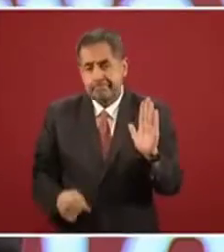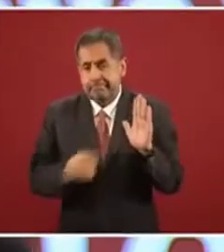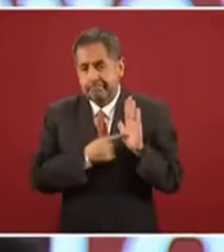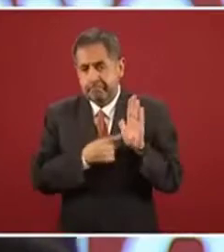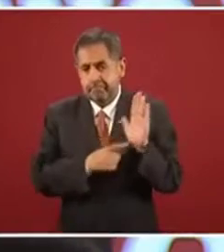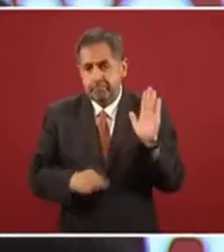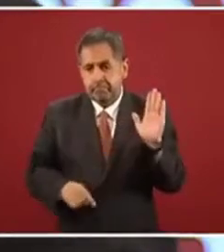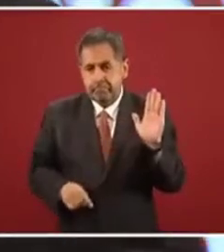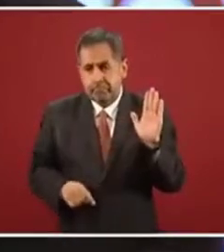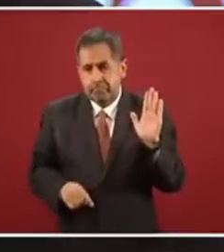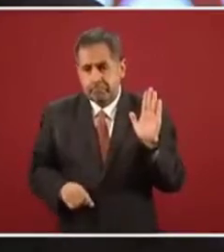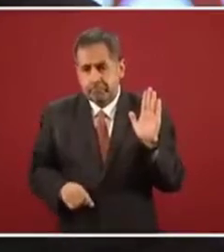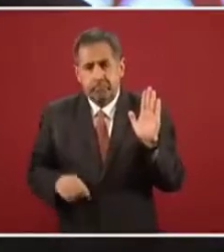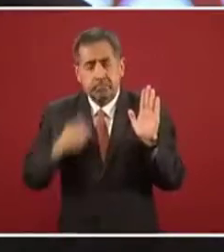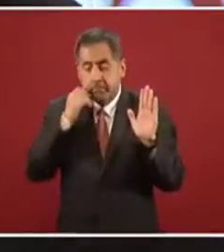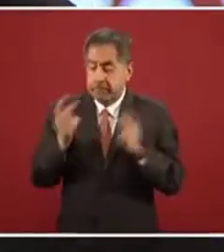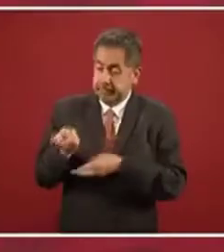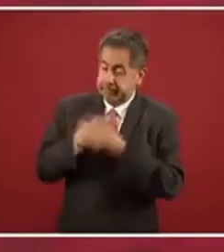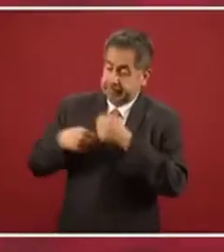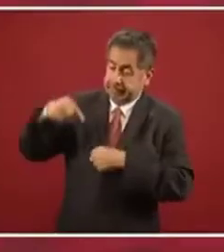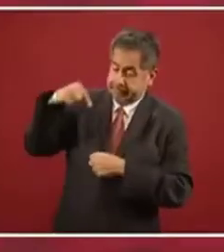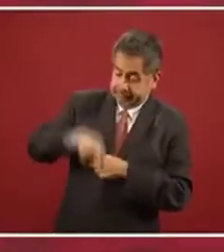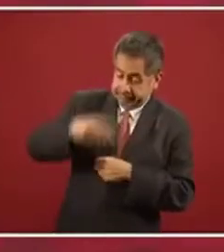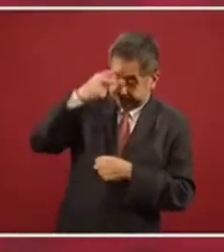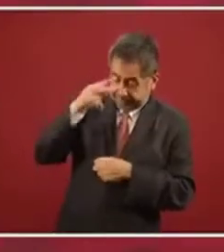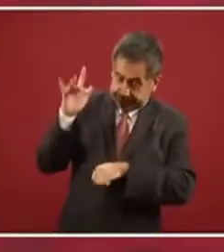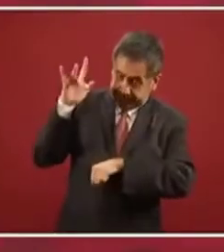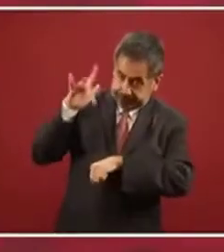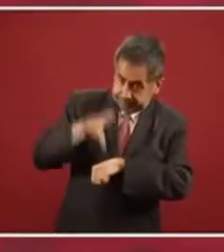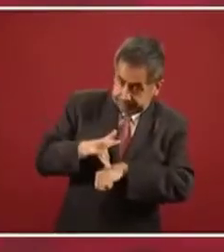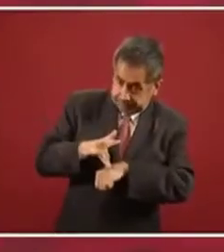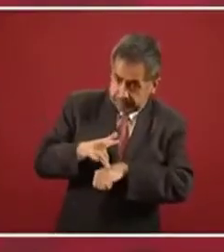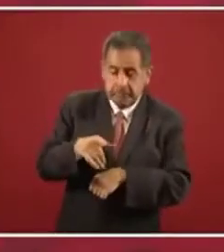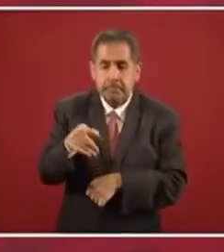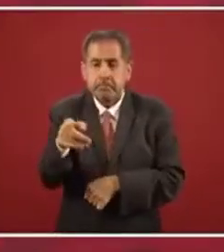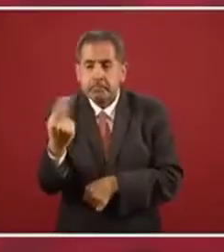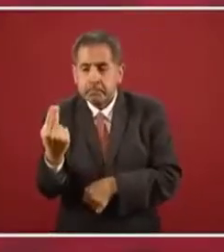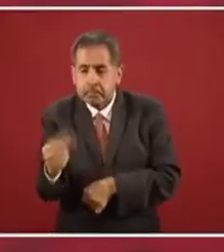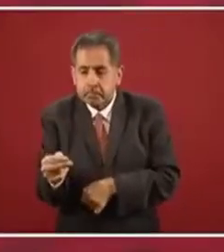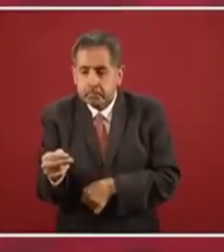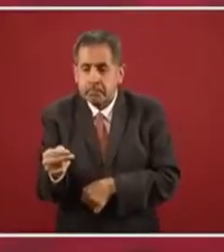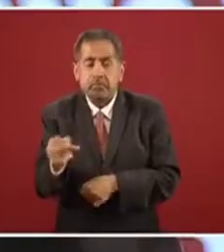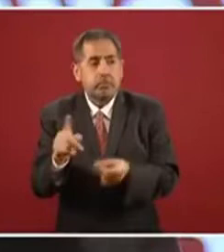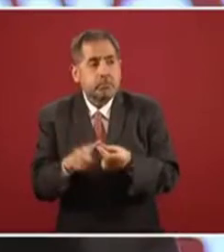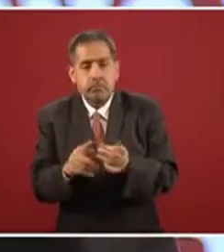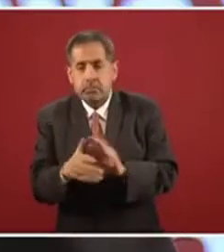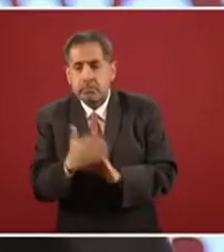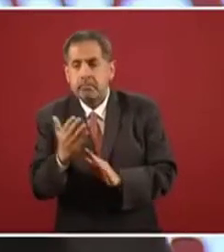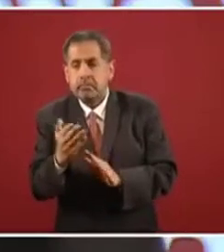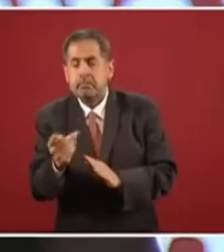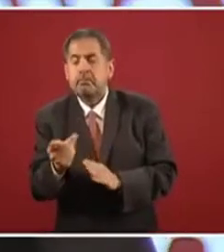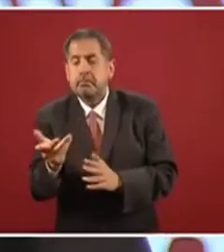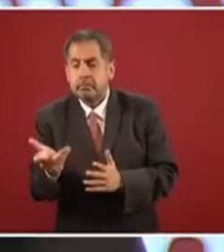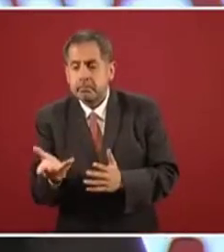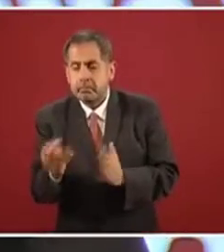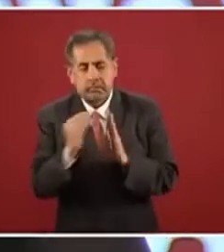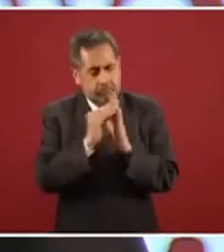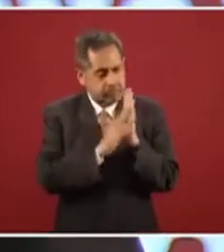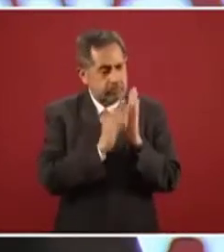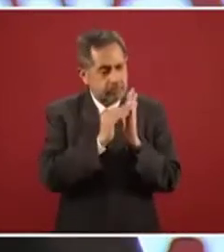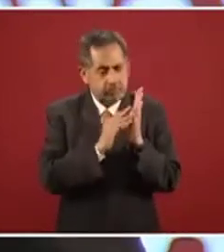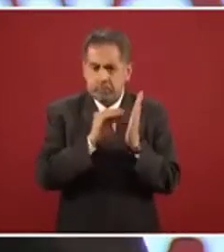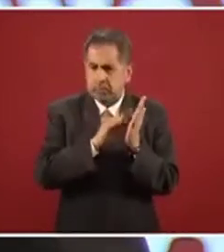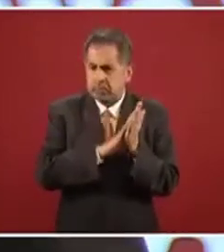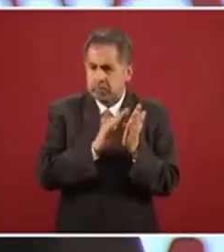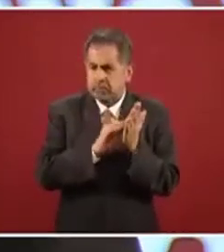Si usted quiere pasar por el territorio de México, usted tiene que decir cómo se llama, a dónde va, qué va a hacer, etcétera. Lo que nos